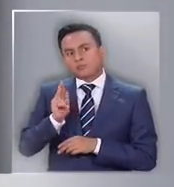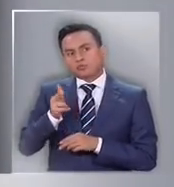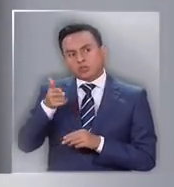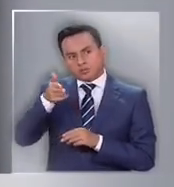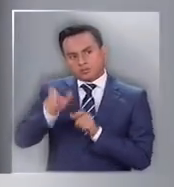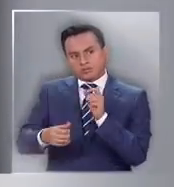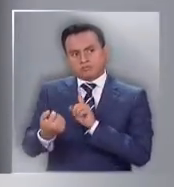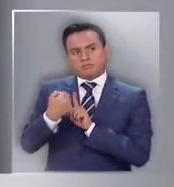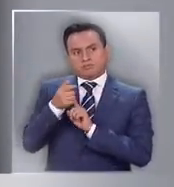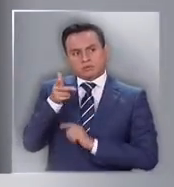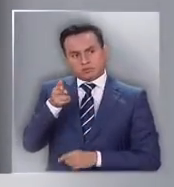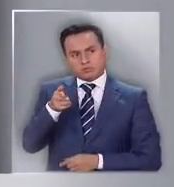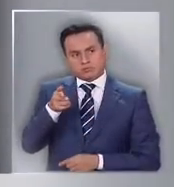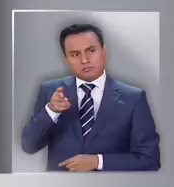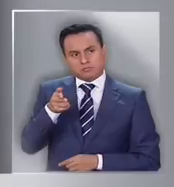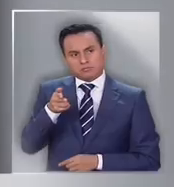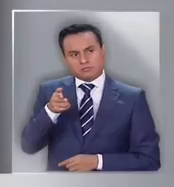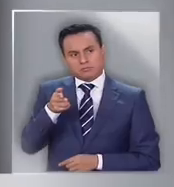agresores.